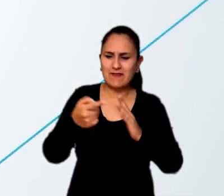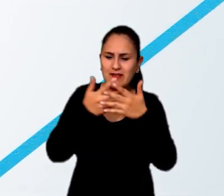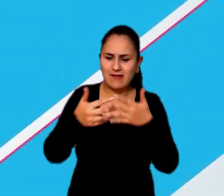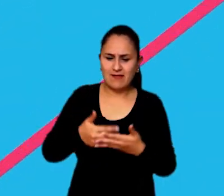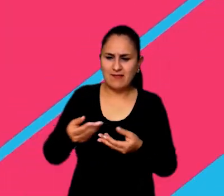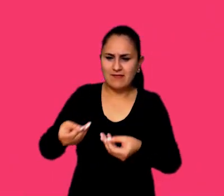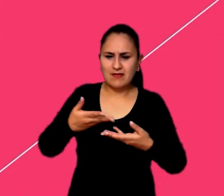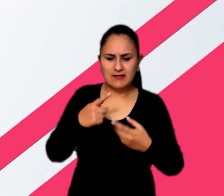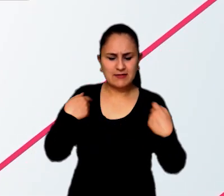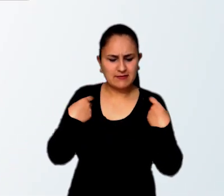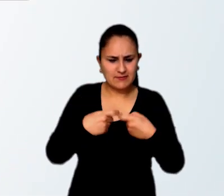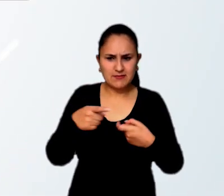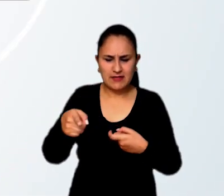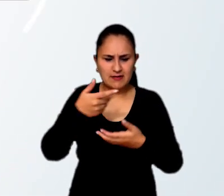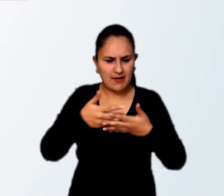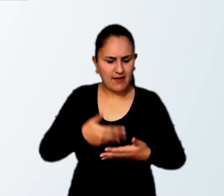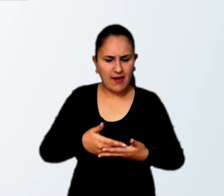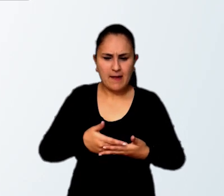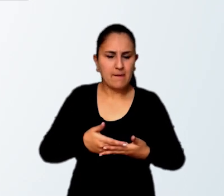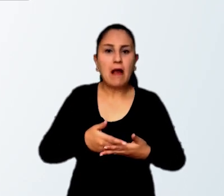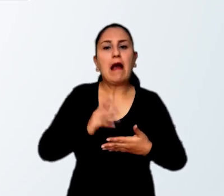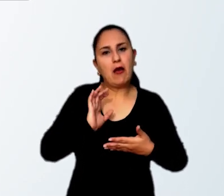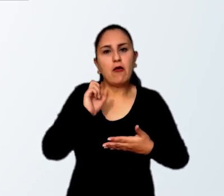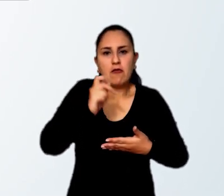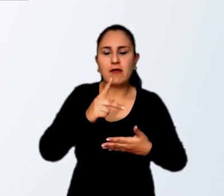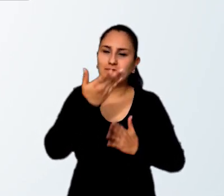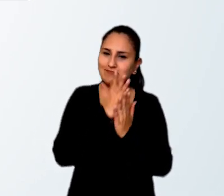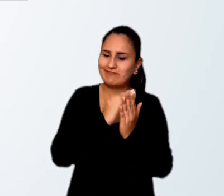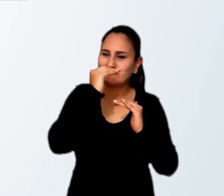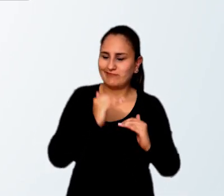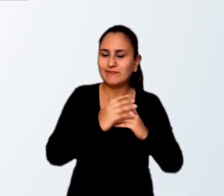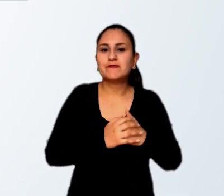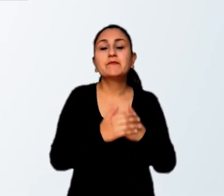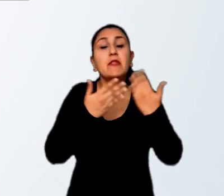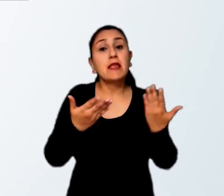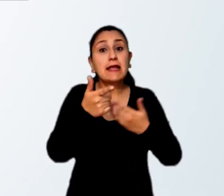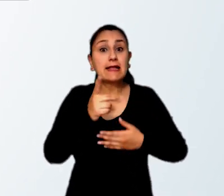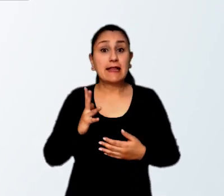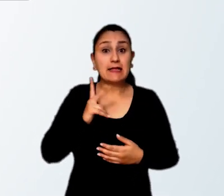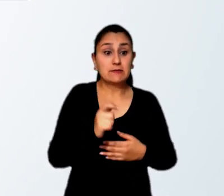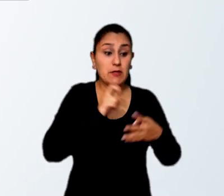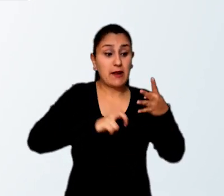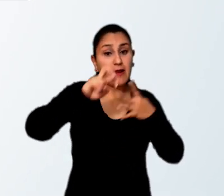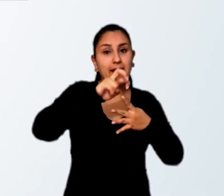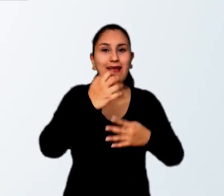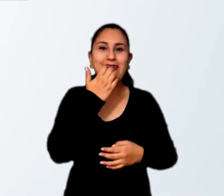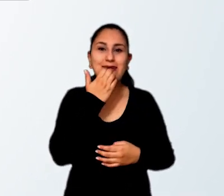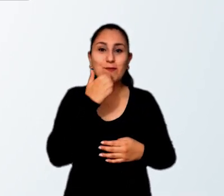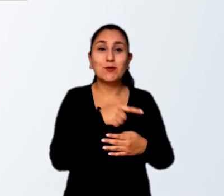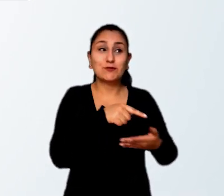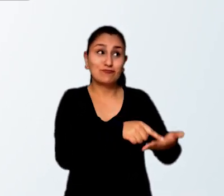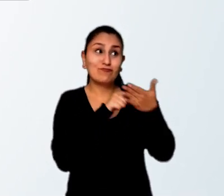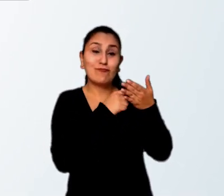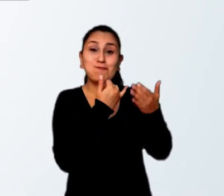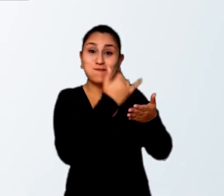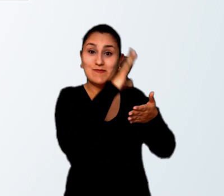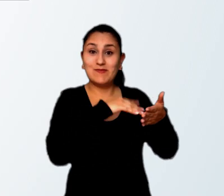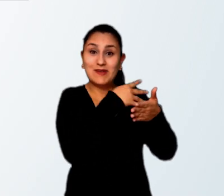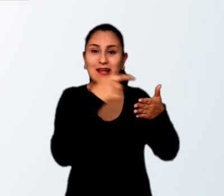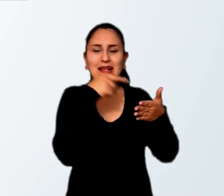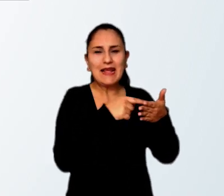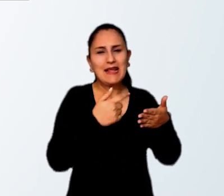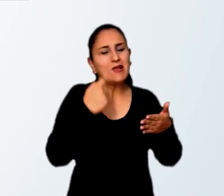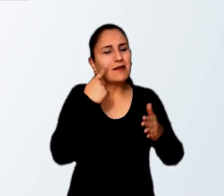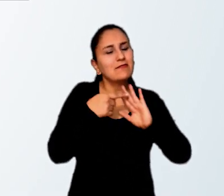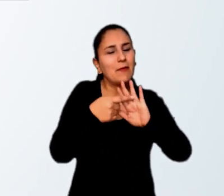estudiante si bien la descripción de los niveles y los ejemplos brindados tienen por objeto minimizar la